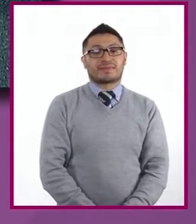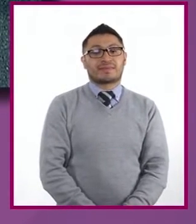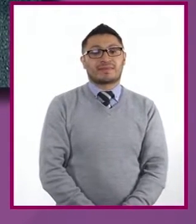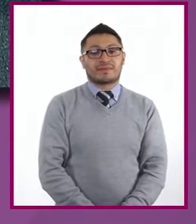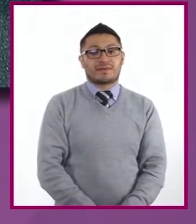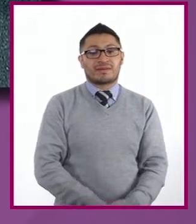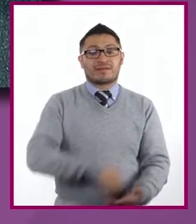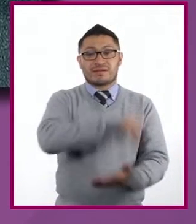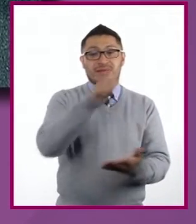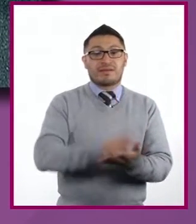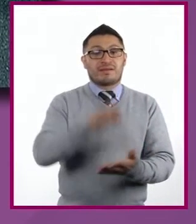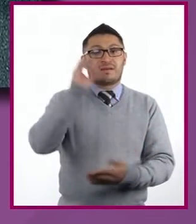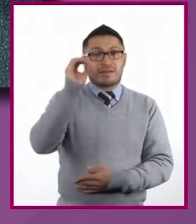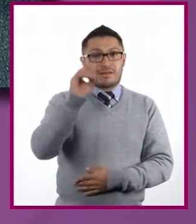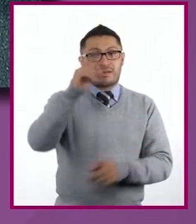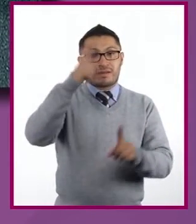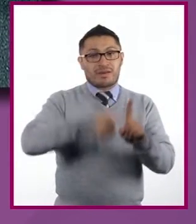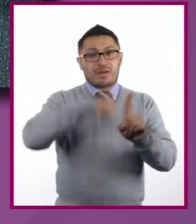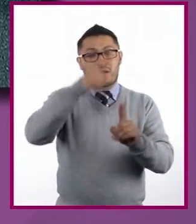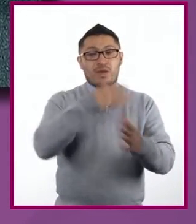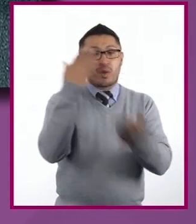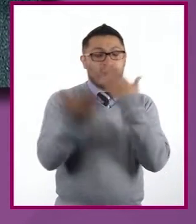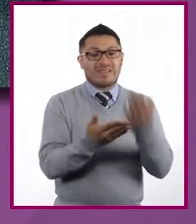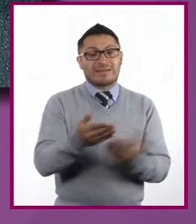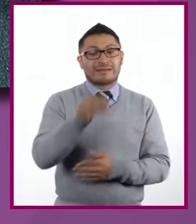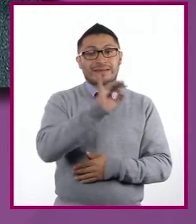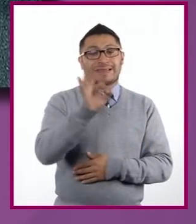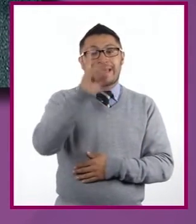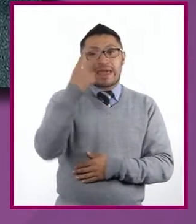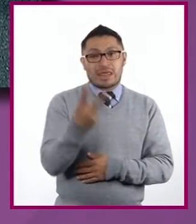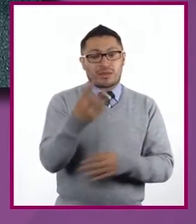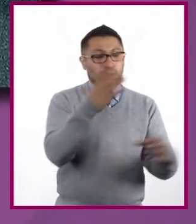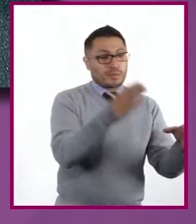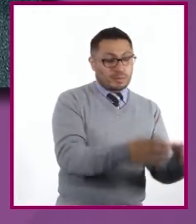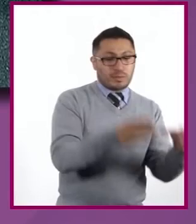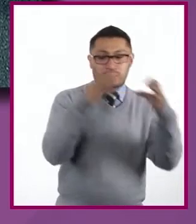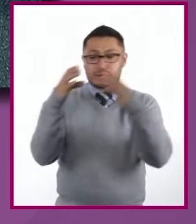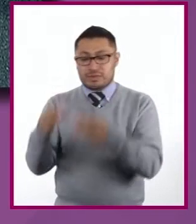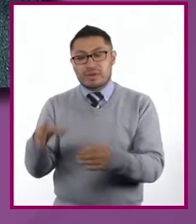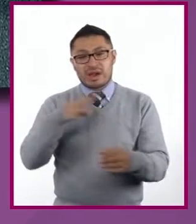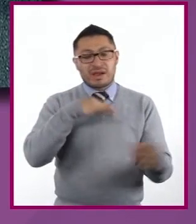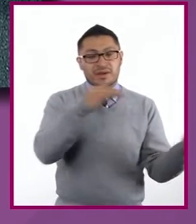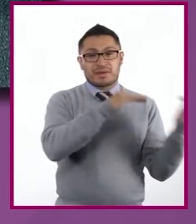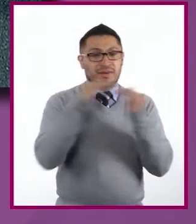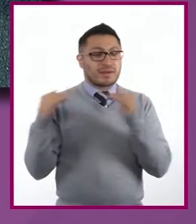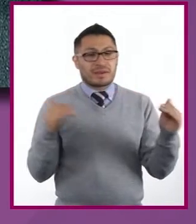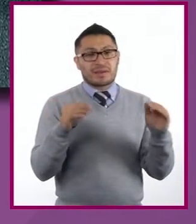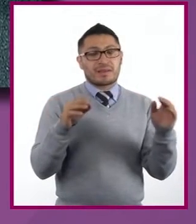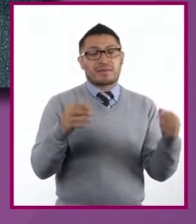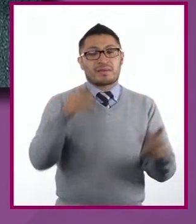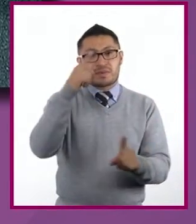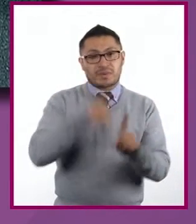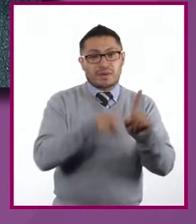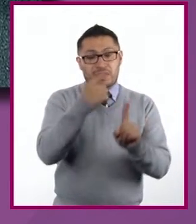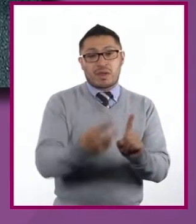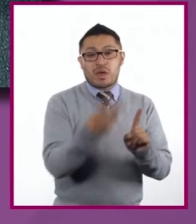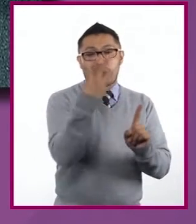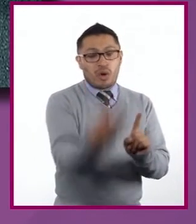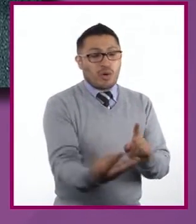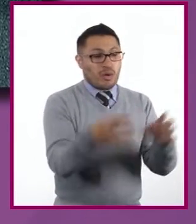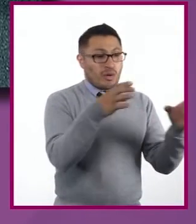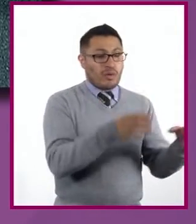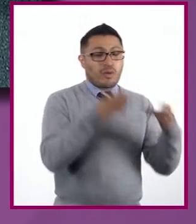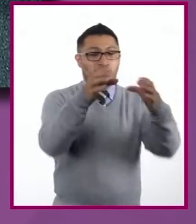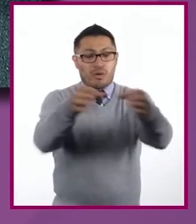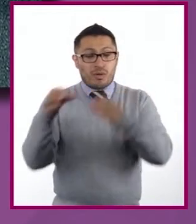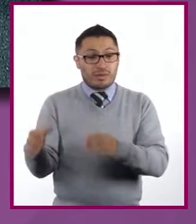Ley cero de la termodinámica. Si dos cuerpos se encuentran en equilibrio térmico con un tercero, están en equilibrio